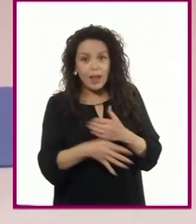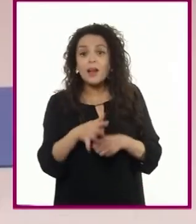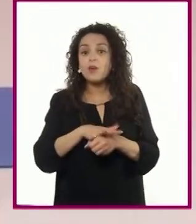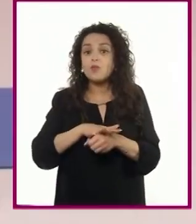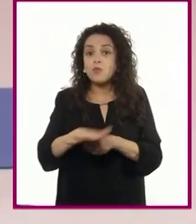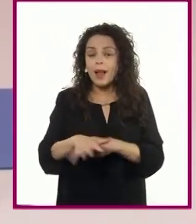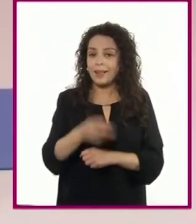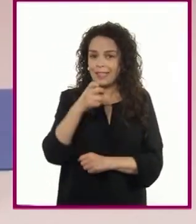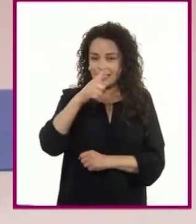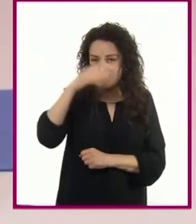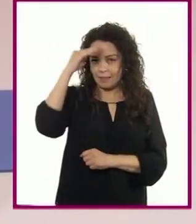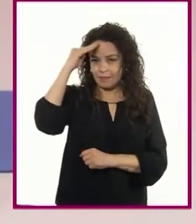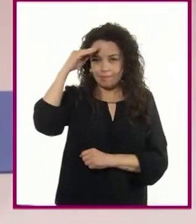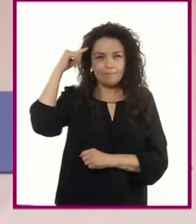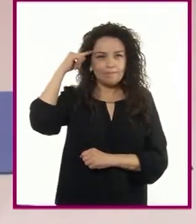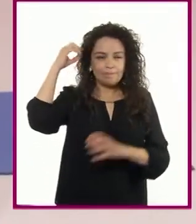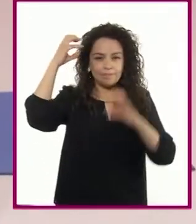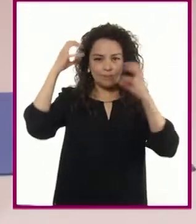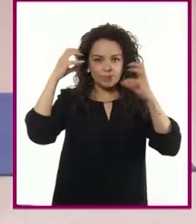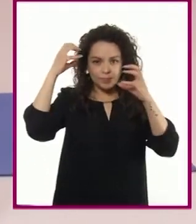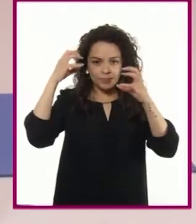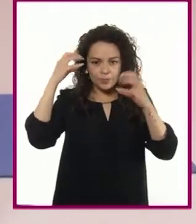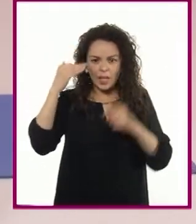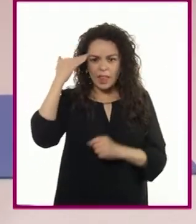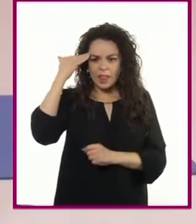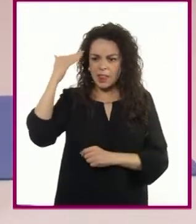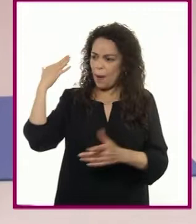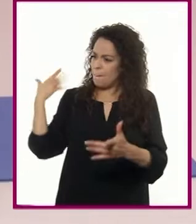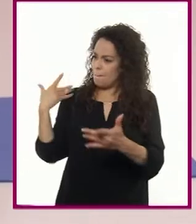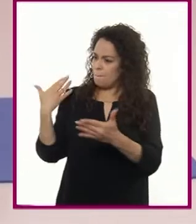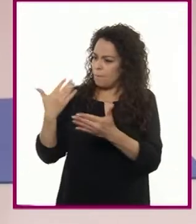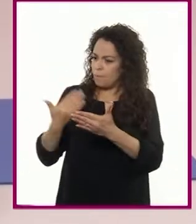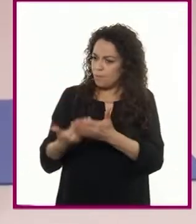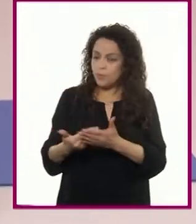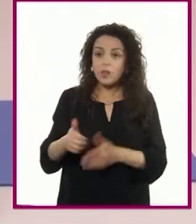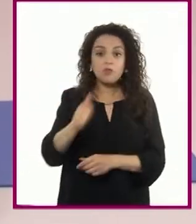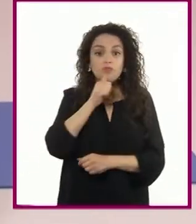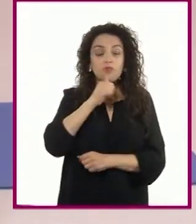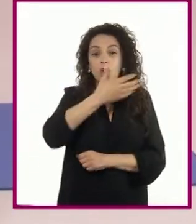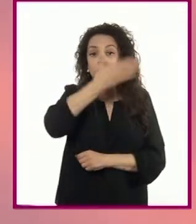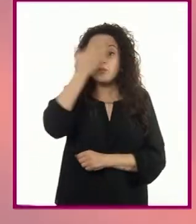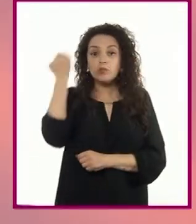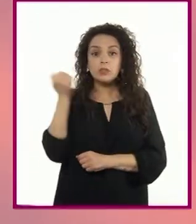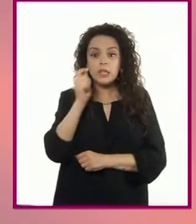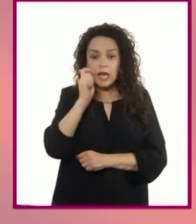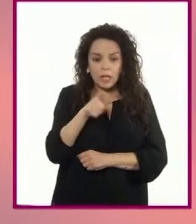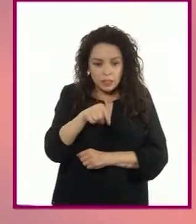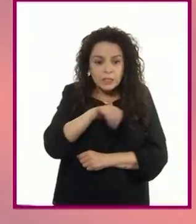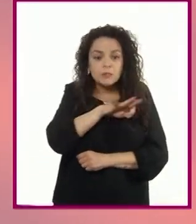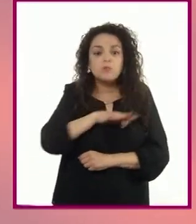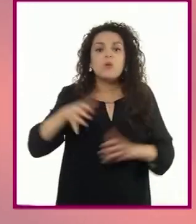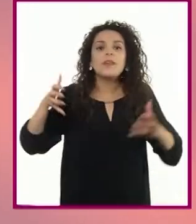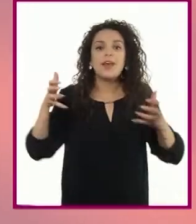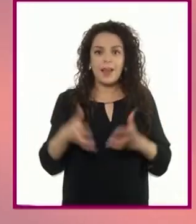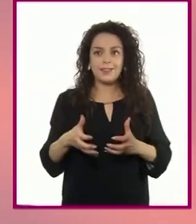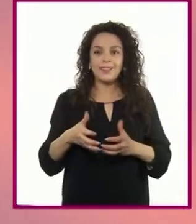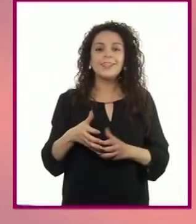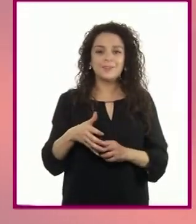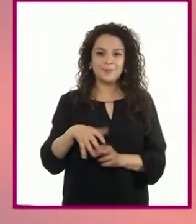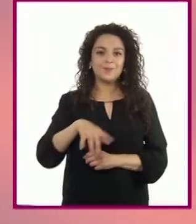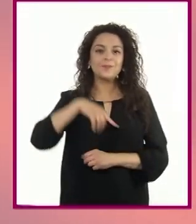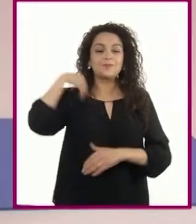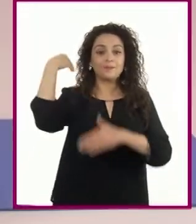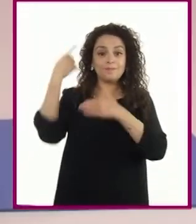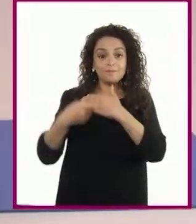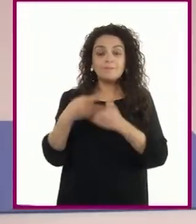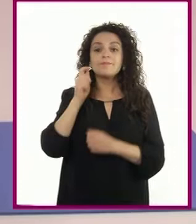Reflexionen si ha pasado el tiempo y no tienen idea de lo que son capaces de hacer o lograr, pues ya no se han puesto a prueba nuevamente,